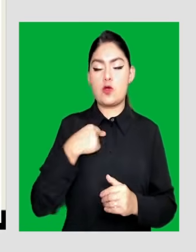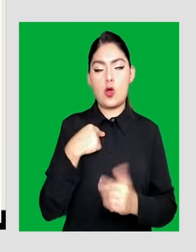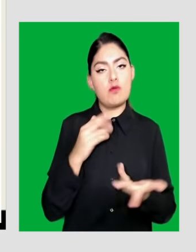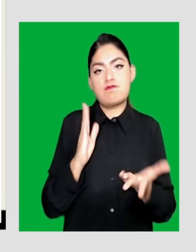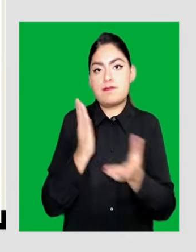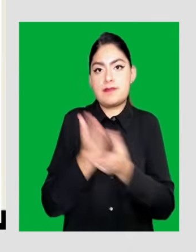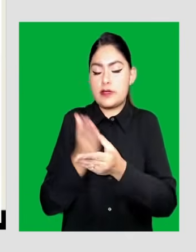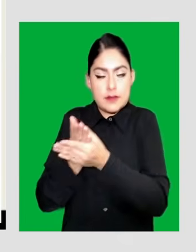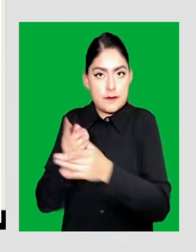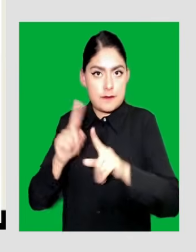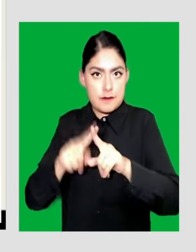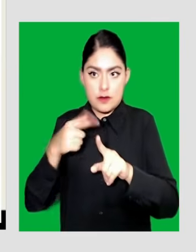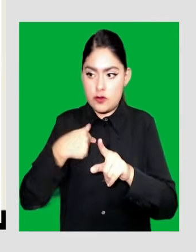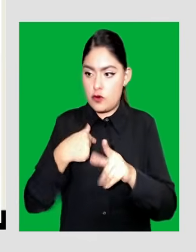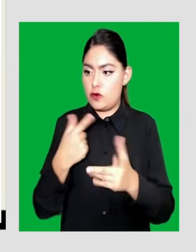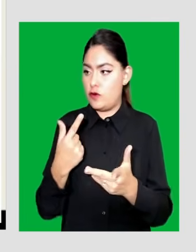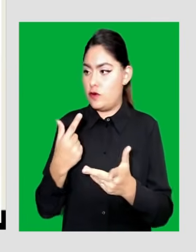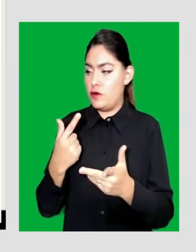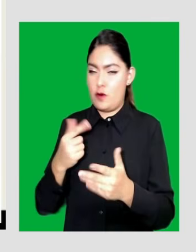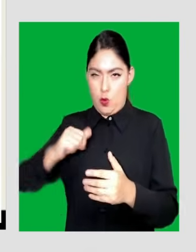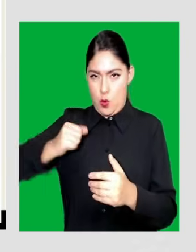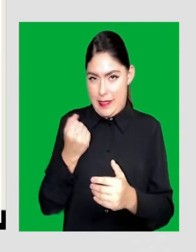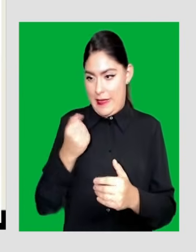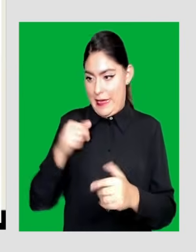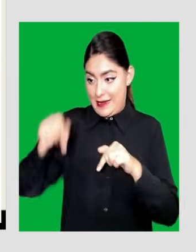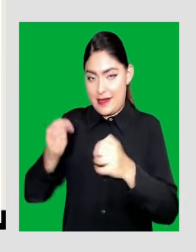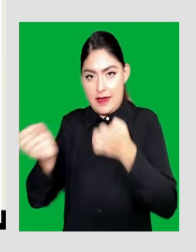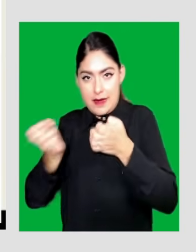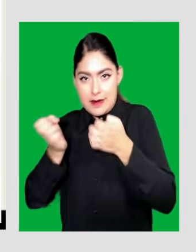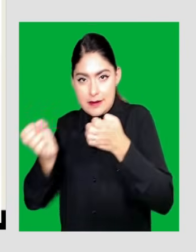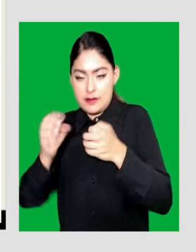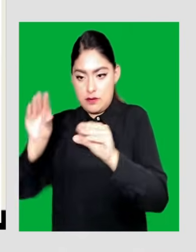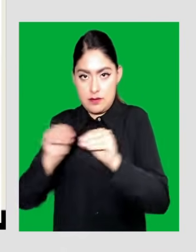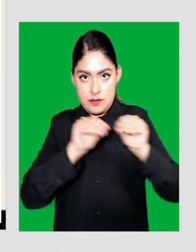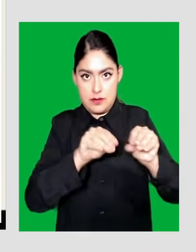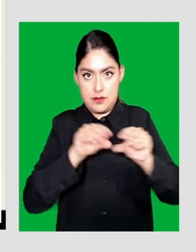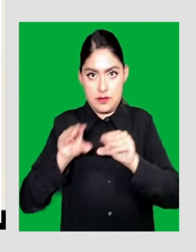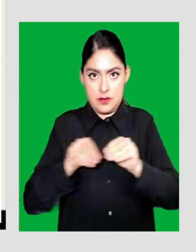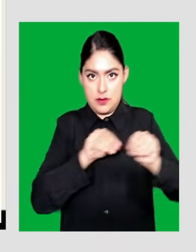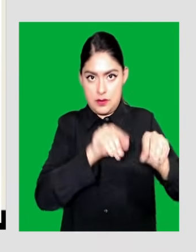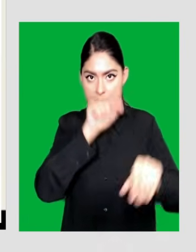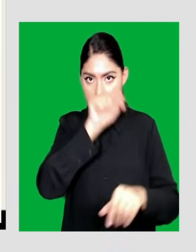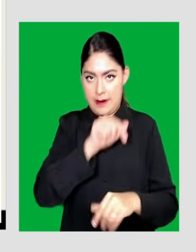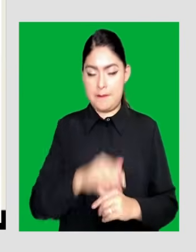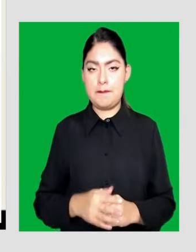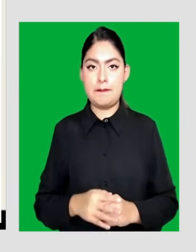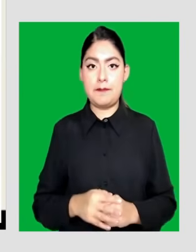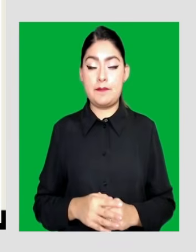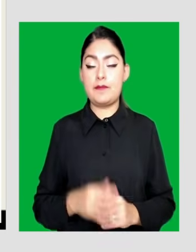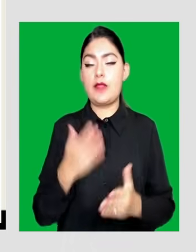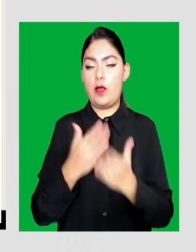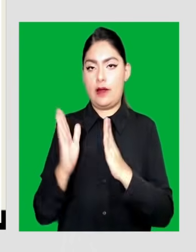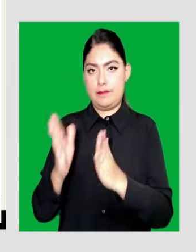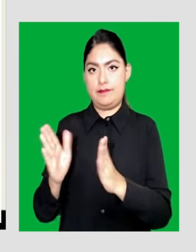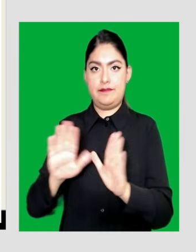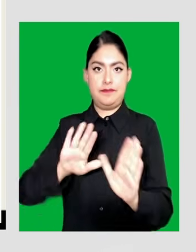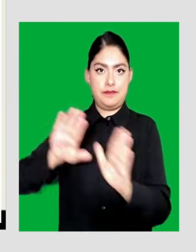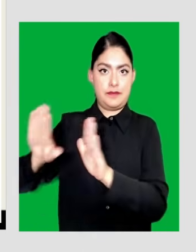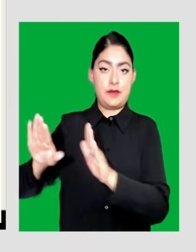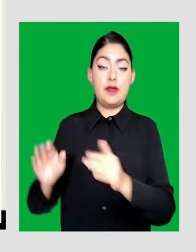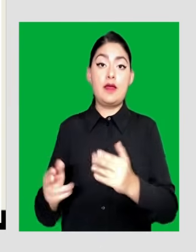Ustedes la pueden llamar de la manera en que mejor la ubiquen. Dentro de esta carpeta voy a crear otra